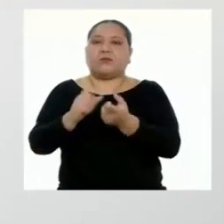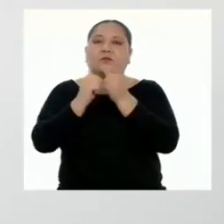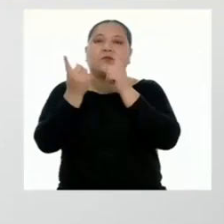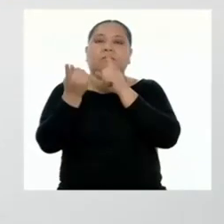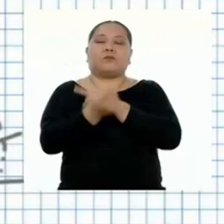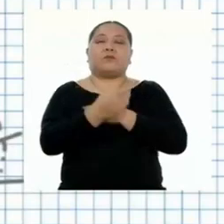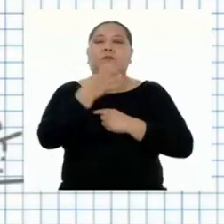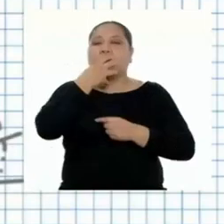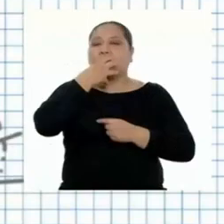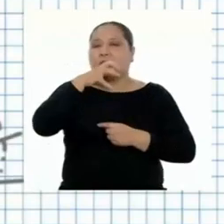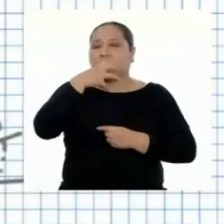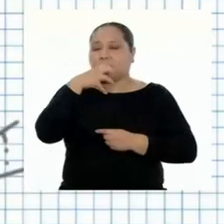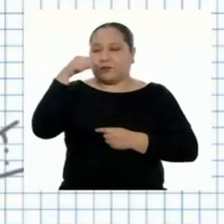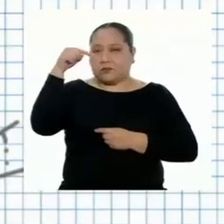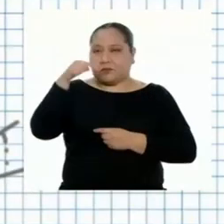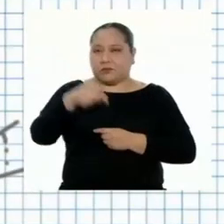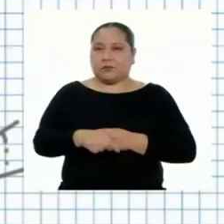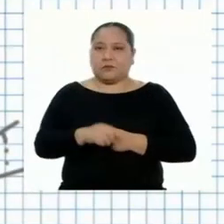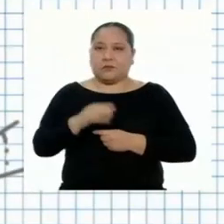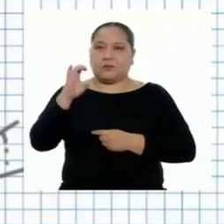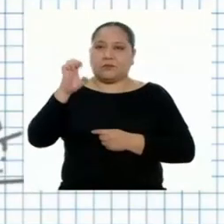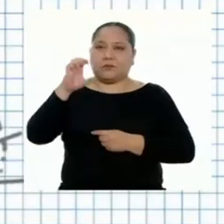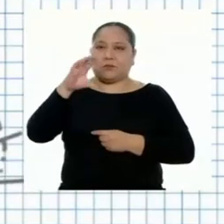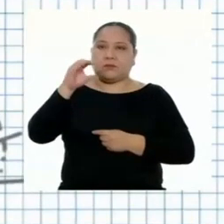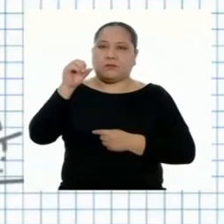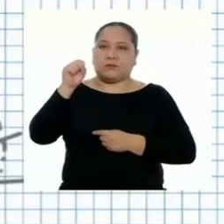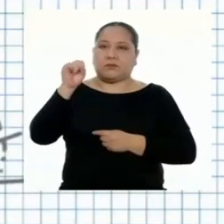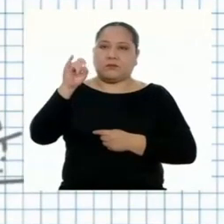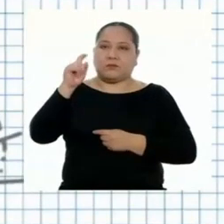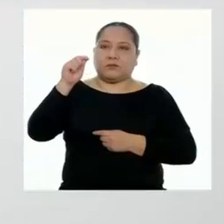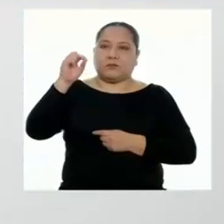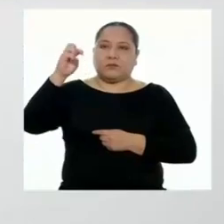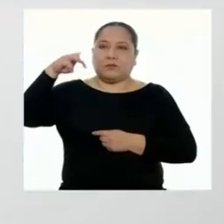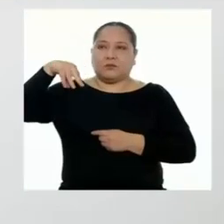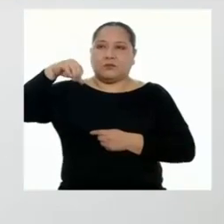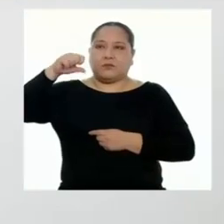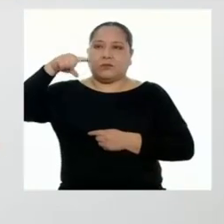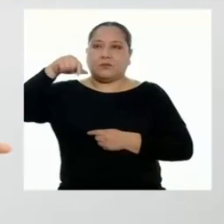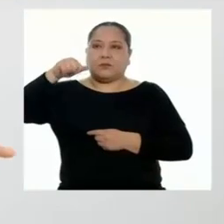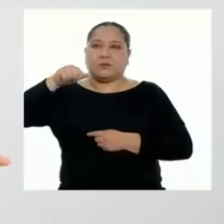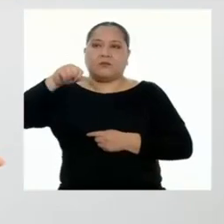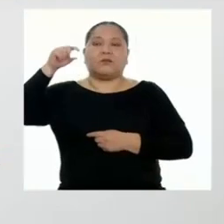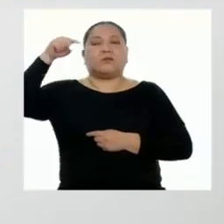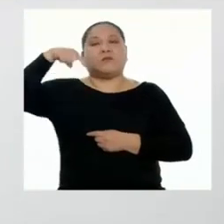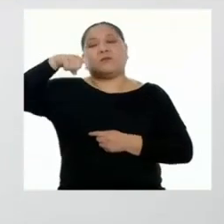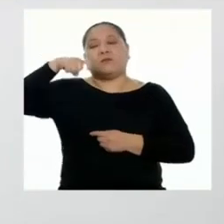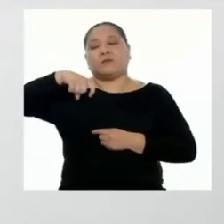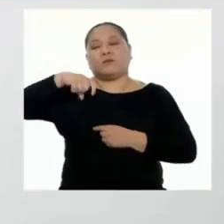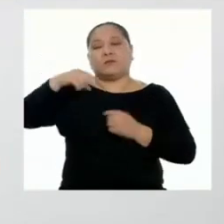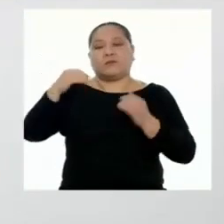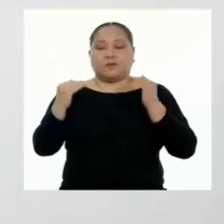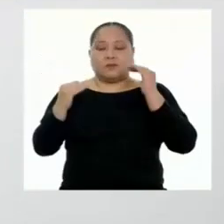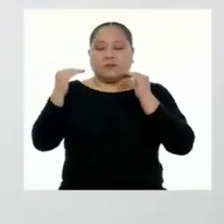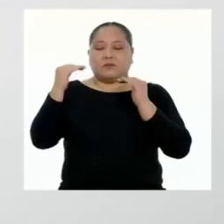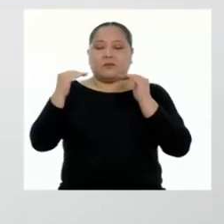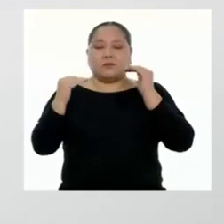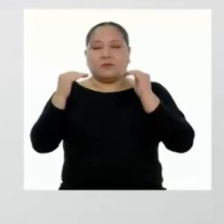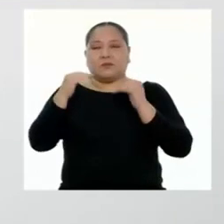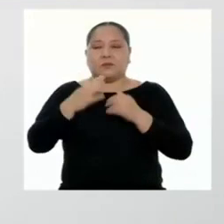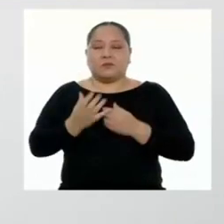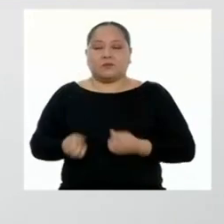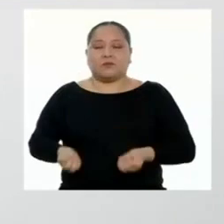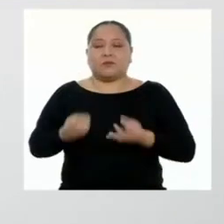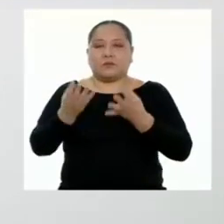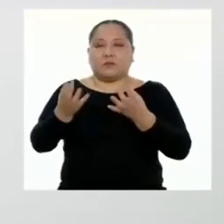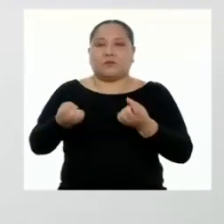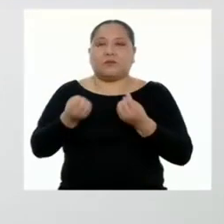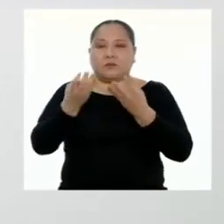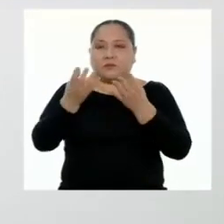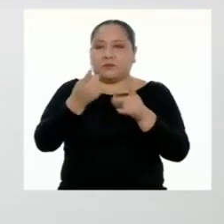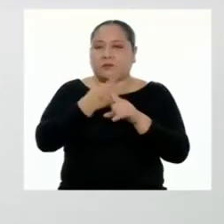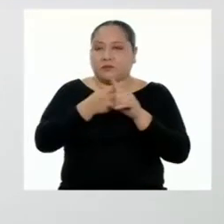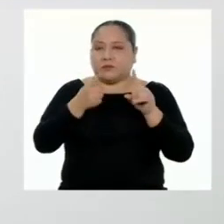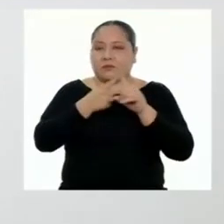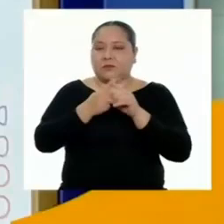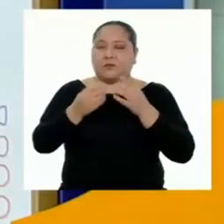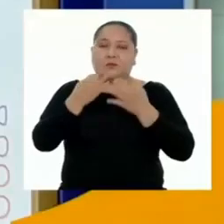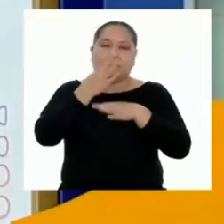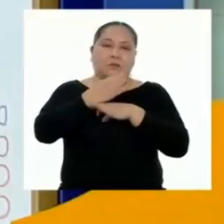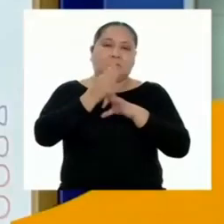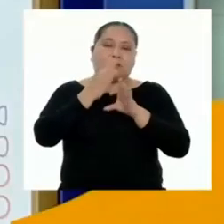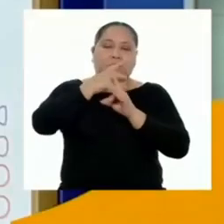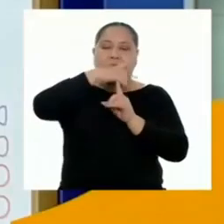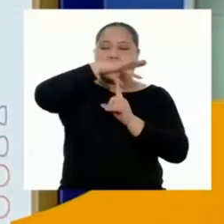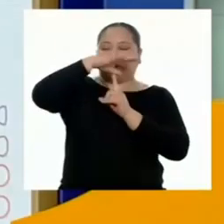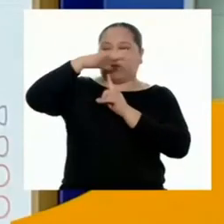calor en el ambiente. Un ecosistema requiere de un equilibrio, el cual alcanza cuando se dan determinadas condiciones